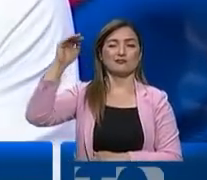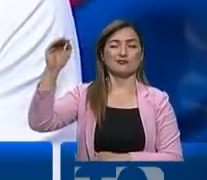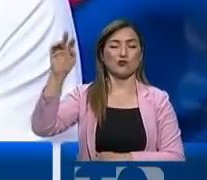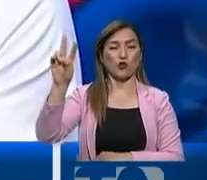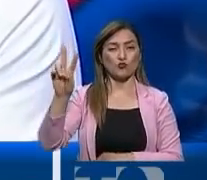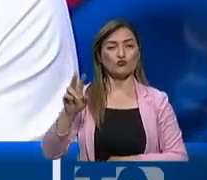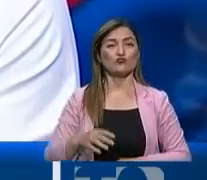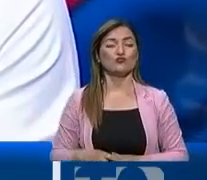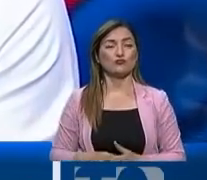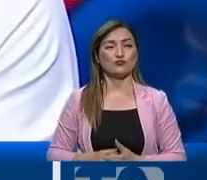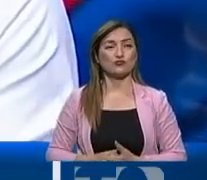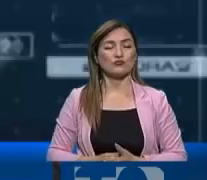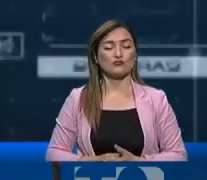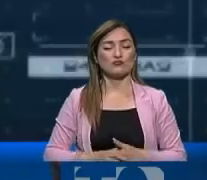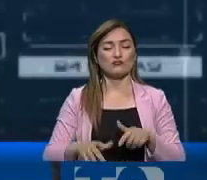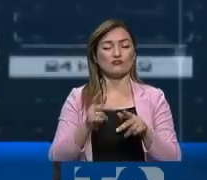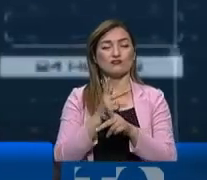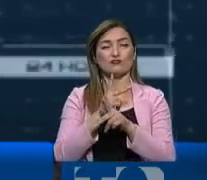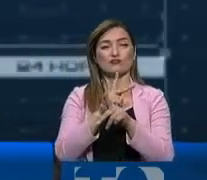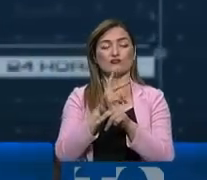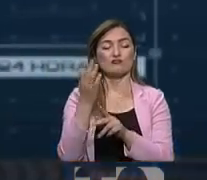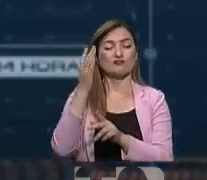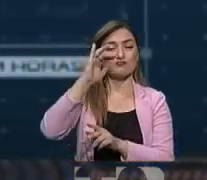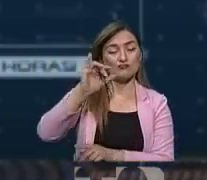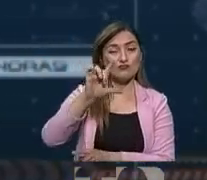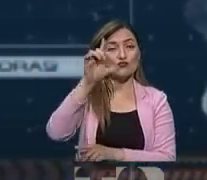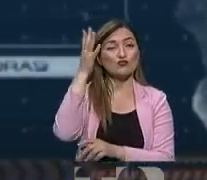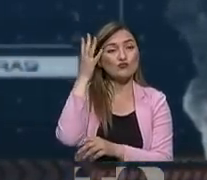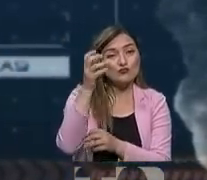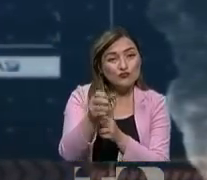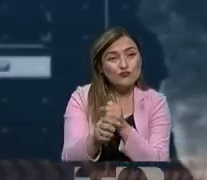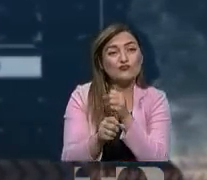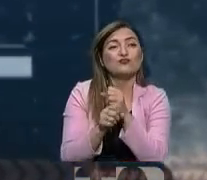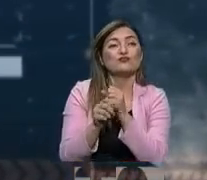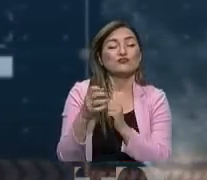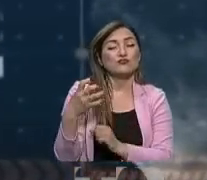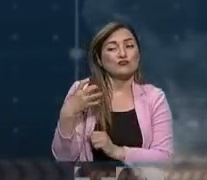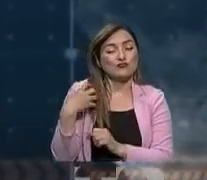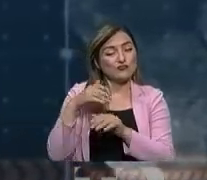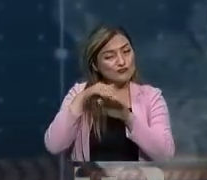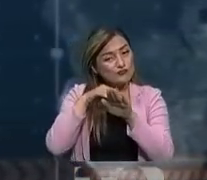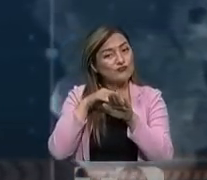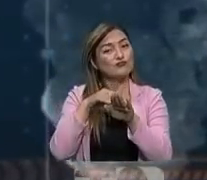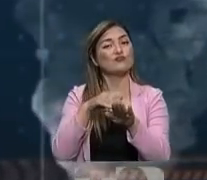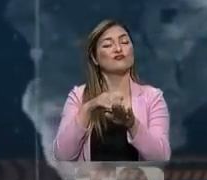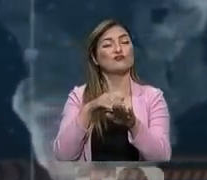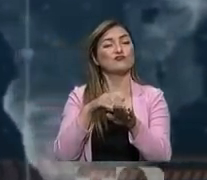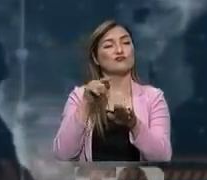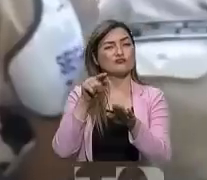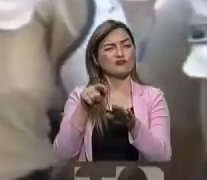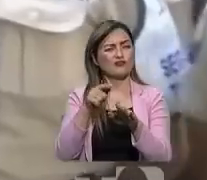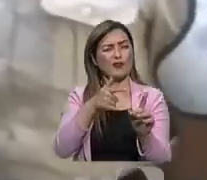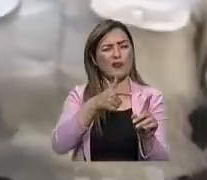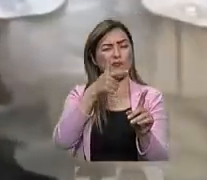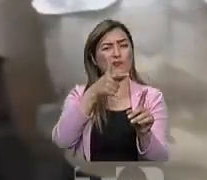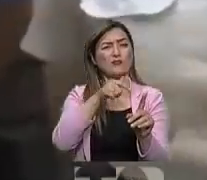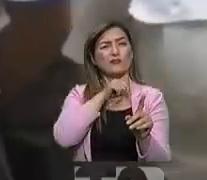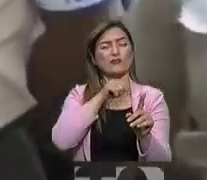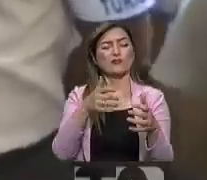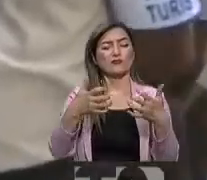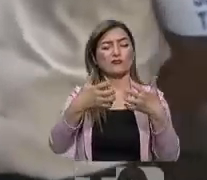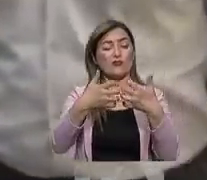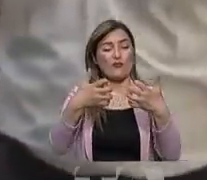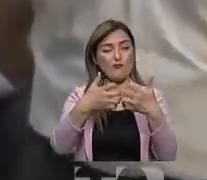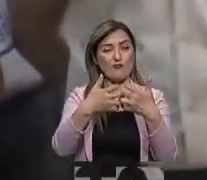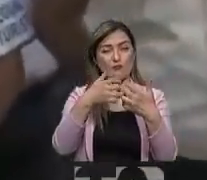arriba. No es un lugar que no está protegido. Pues en julio del año pasado, precisamente para garantizar como Estado que esto no pase, se conformó un equipo